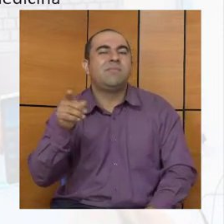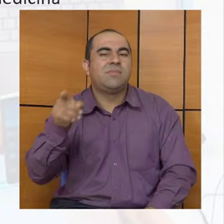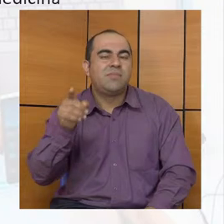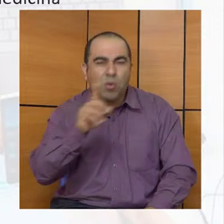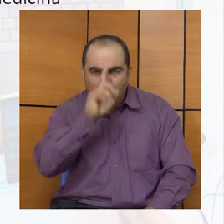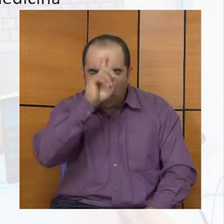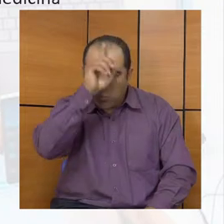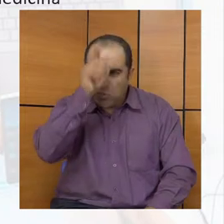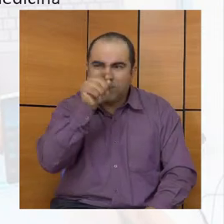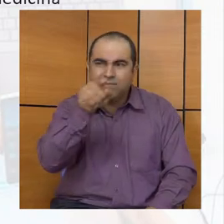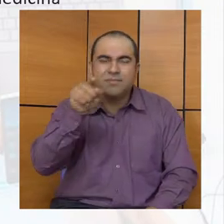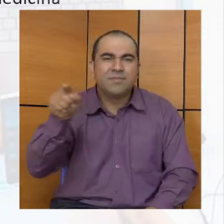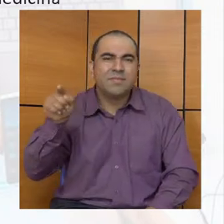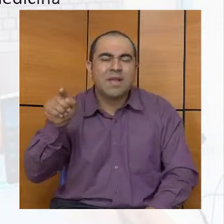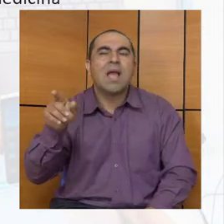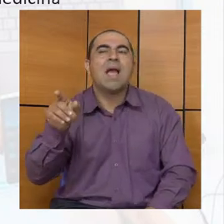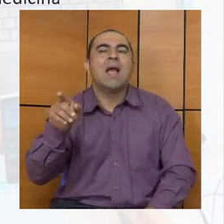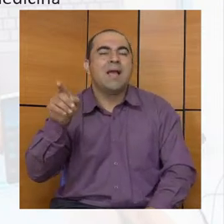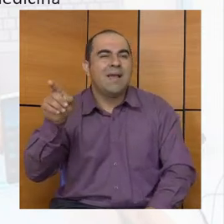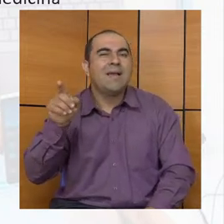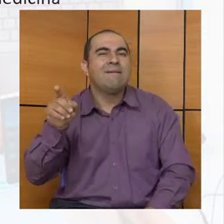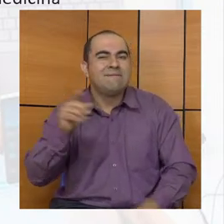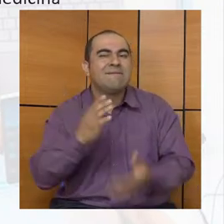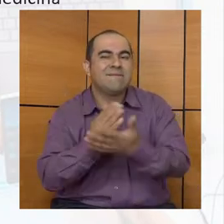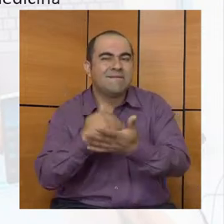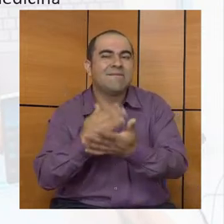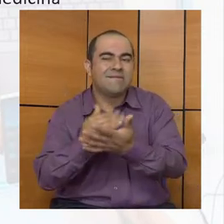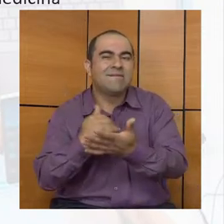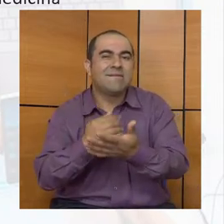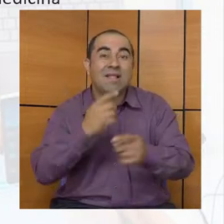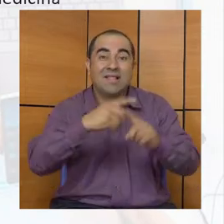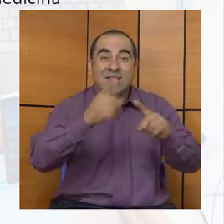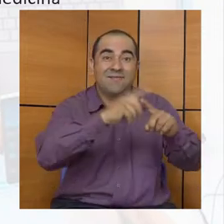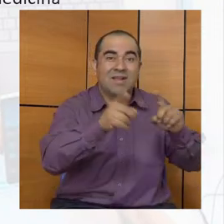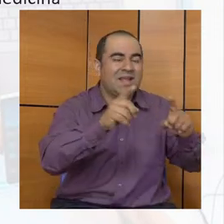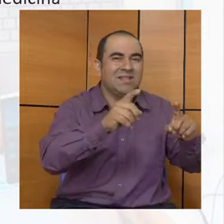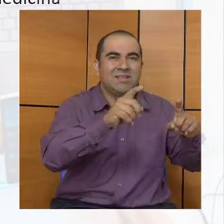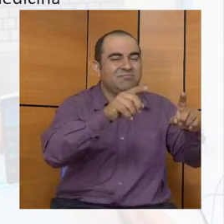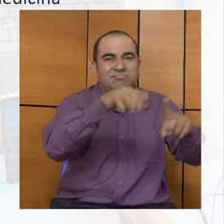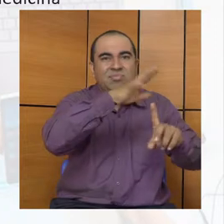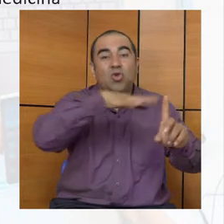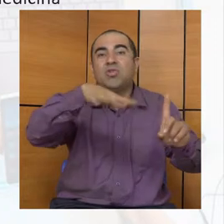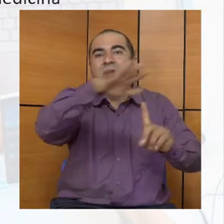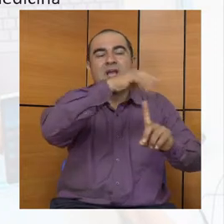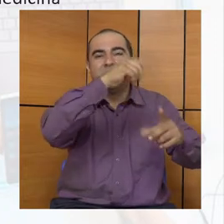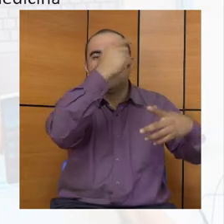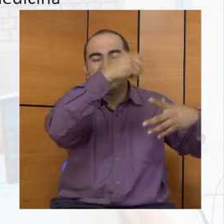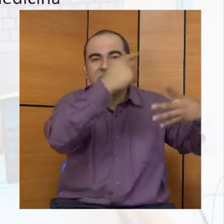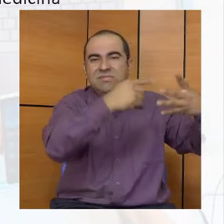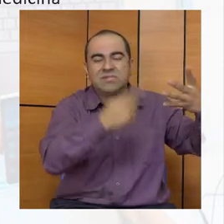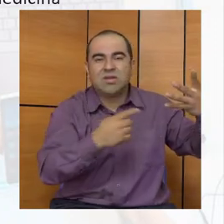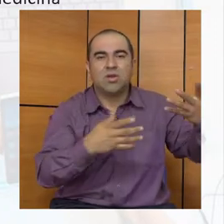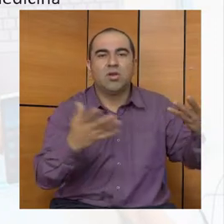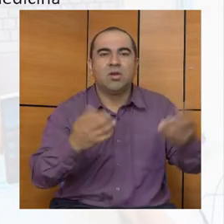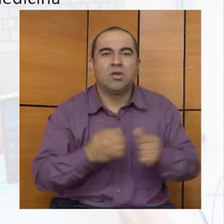del consumidor lo hemos aplicado a diferentes contextos, ¿no? Que van desde el e-learning o la banca electrónica,